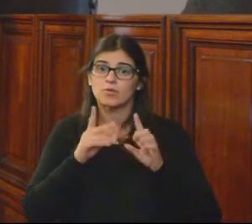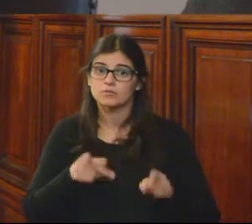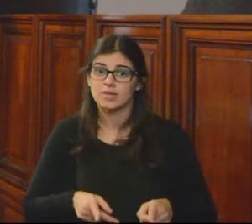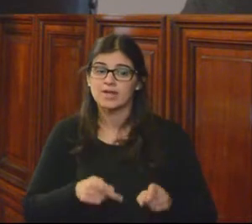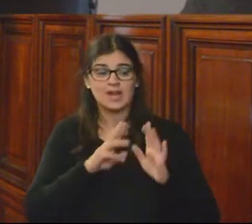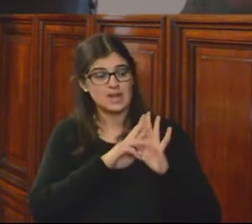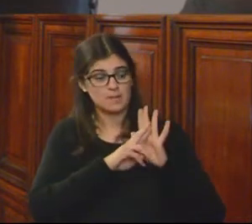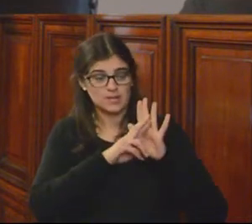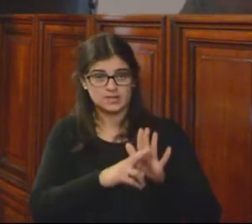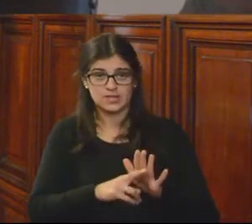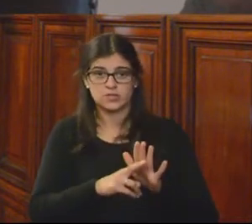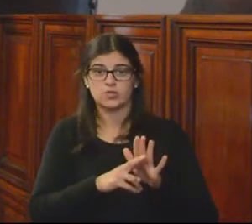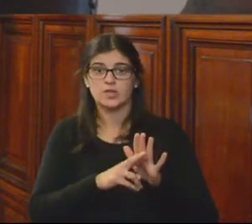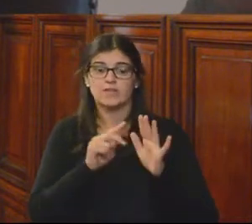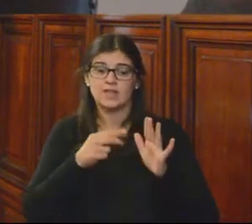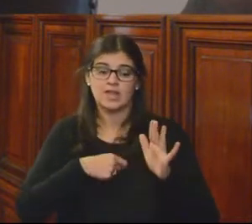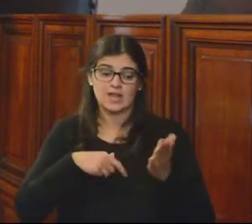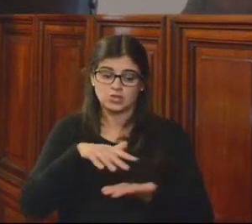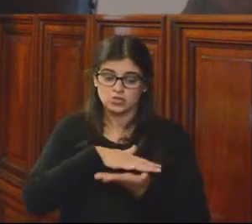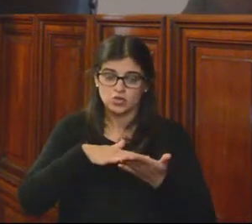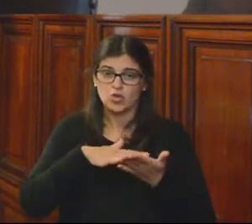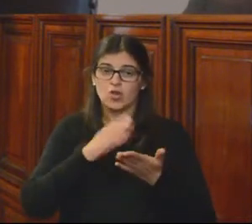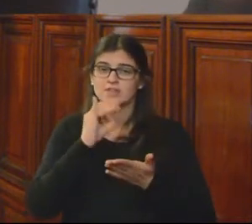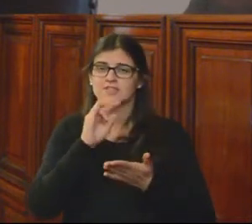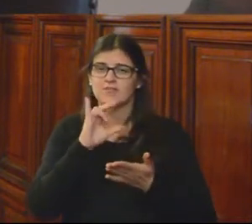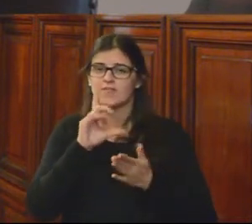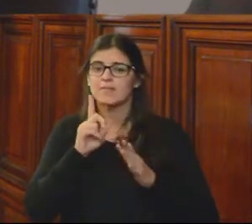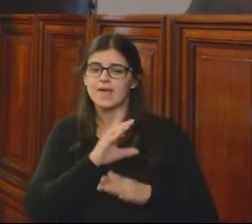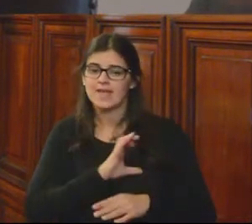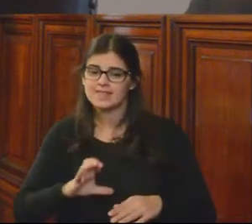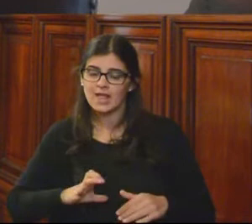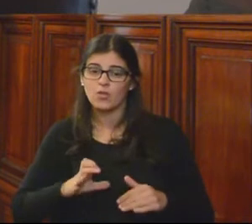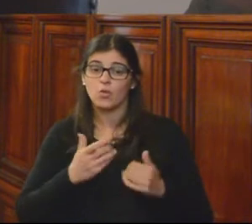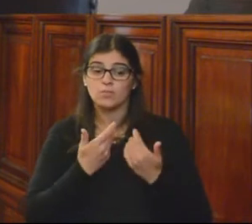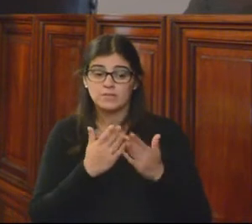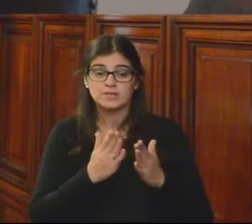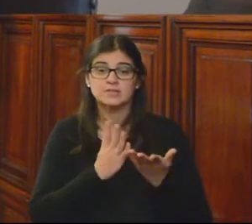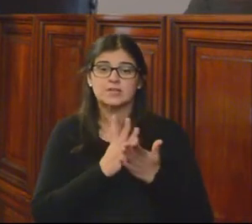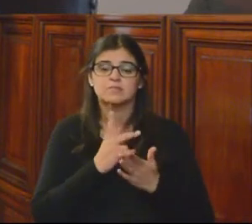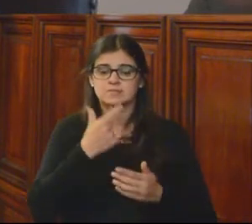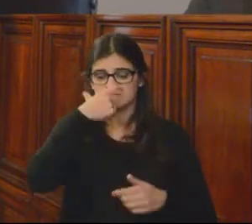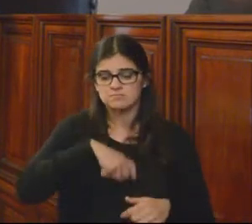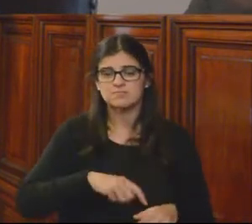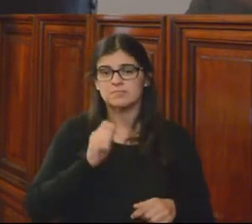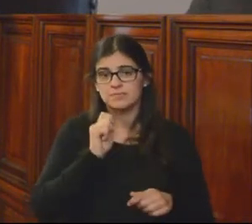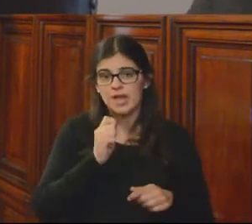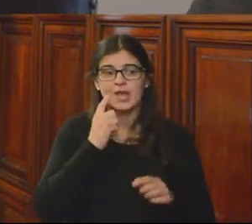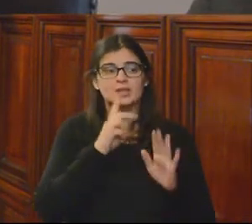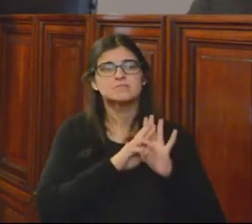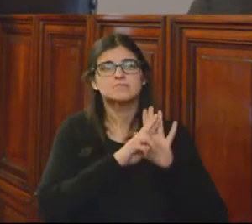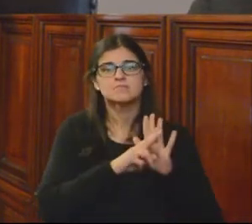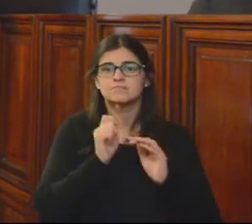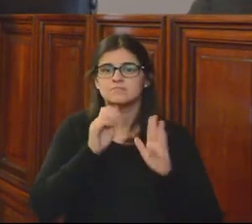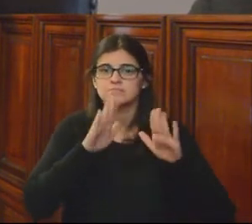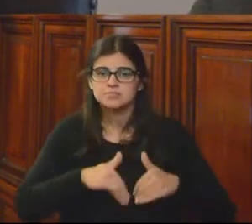las representaciones de la sociedad civil y del Estado, al hacer uso de la palabra, cada quien se identifique, indicando a la organización también a qué